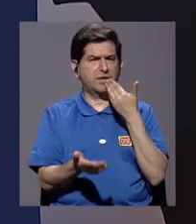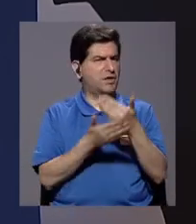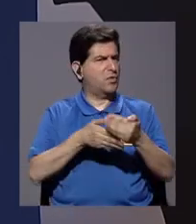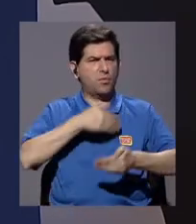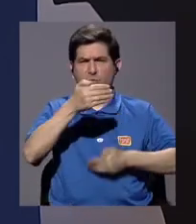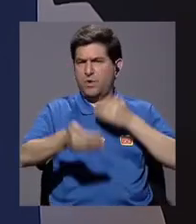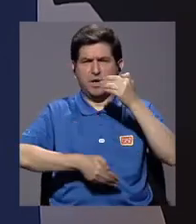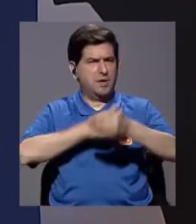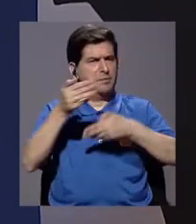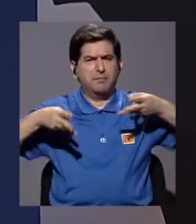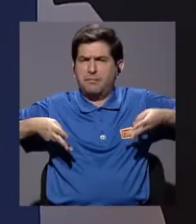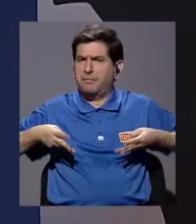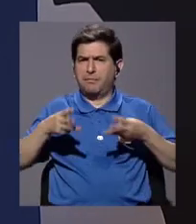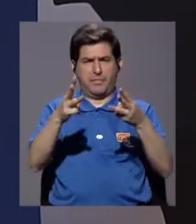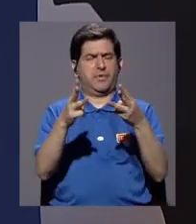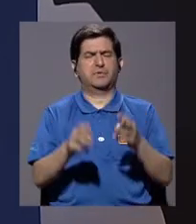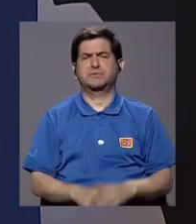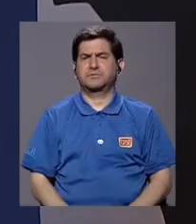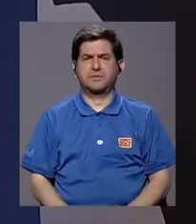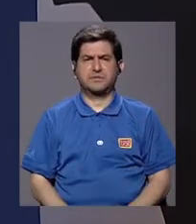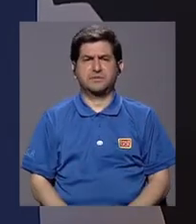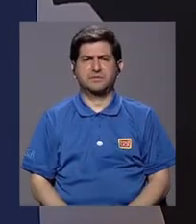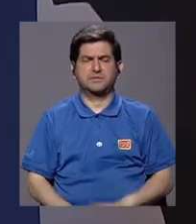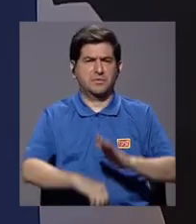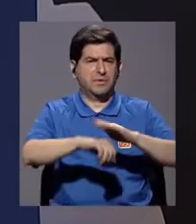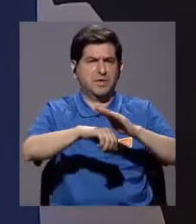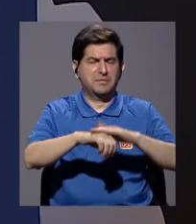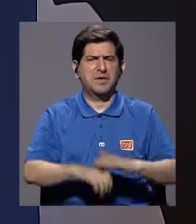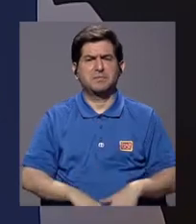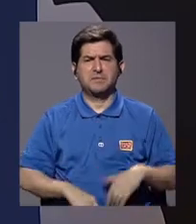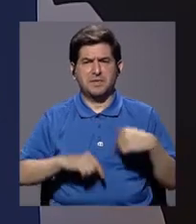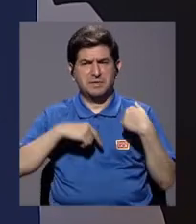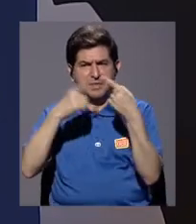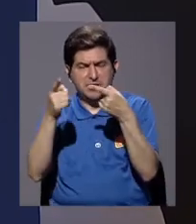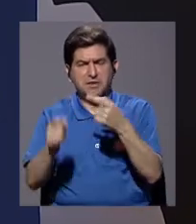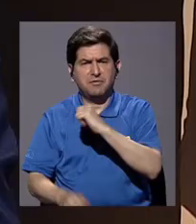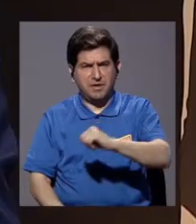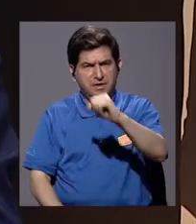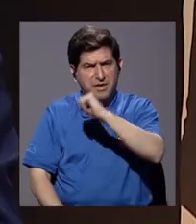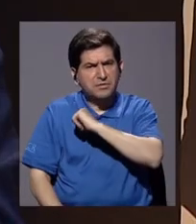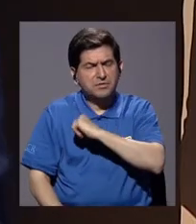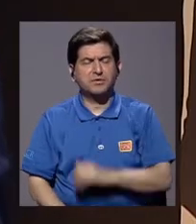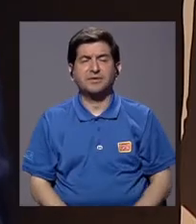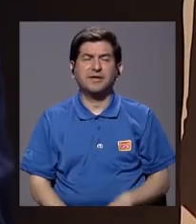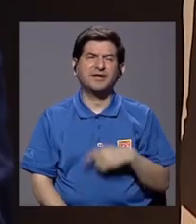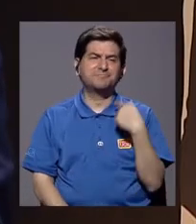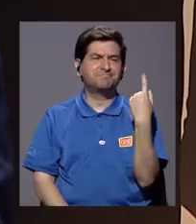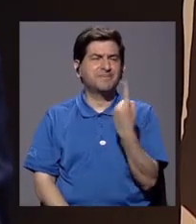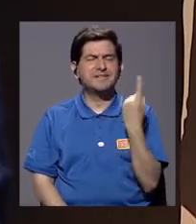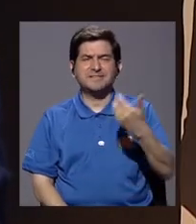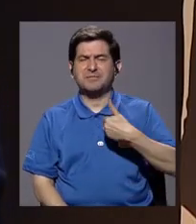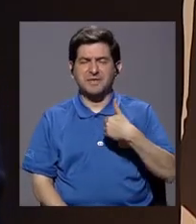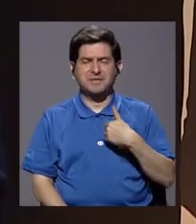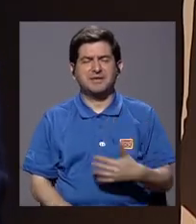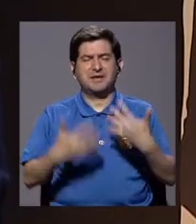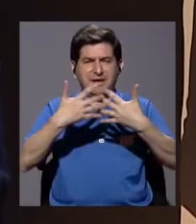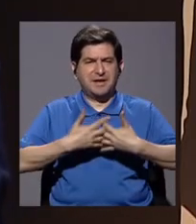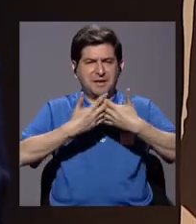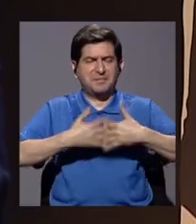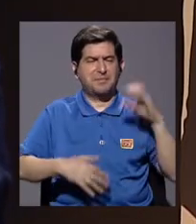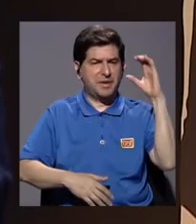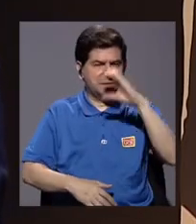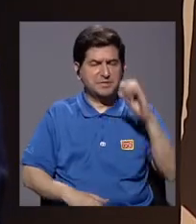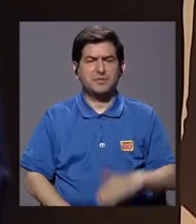buen proceso metodológico que ha sido llevado hacia la autoridad reguladora de algún modo. Es que siempre vamos a tener prestadores que